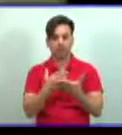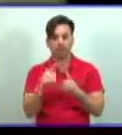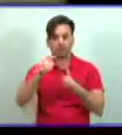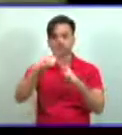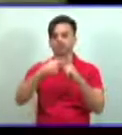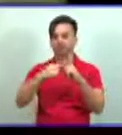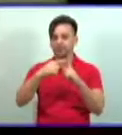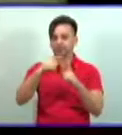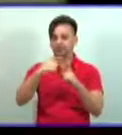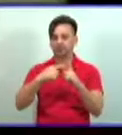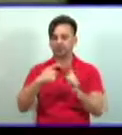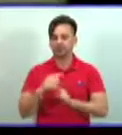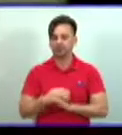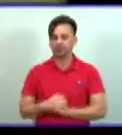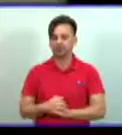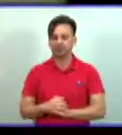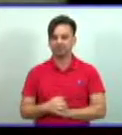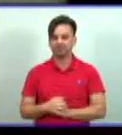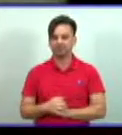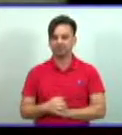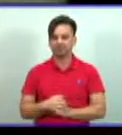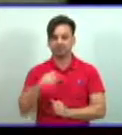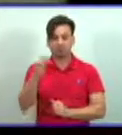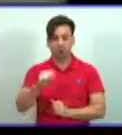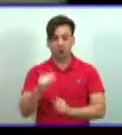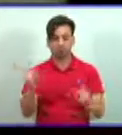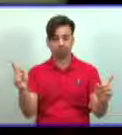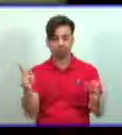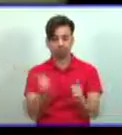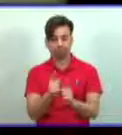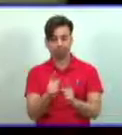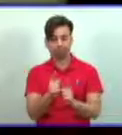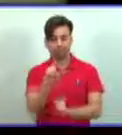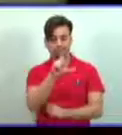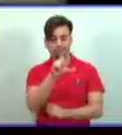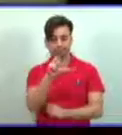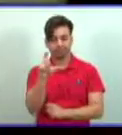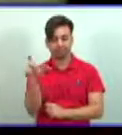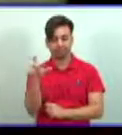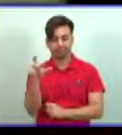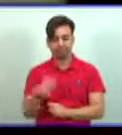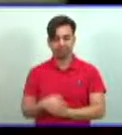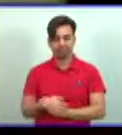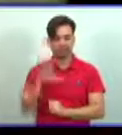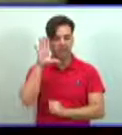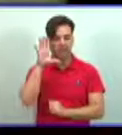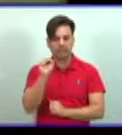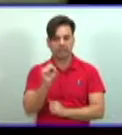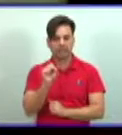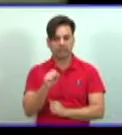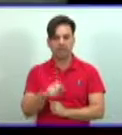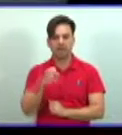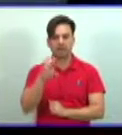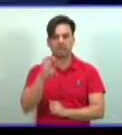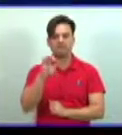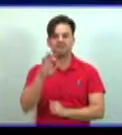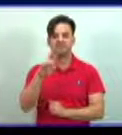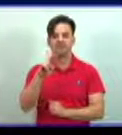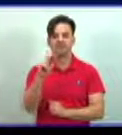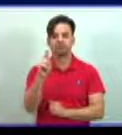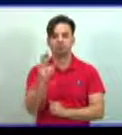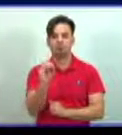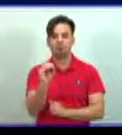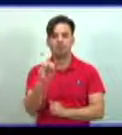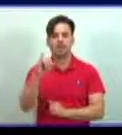temperatura. Pero veamos ahora cómo podemos resumir qué entendemos por efecto invernadero.